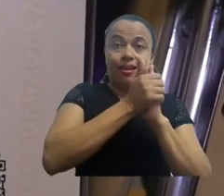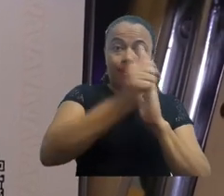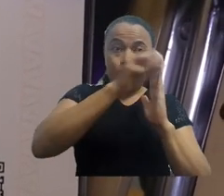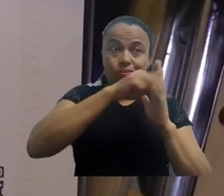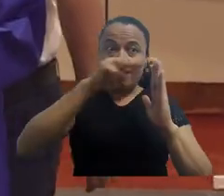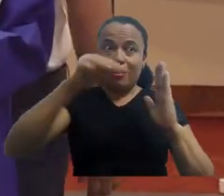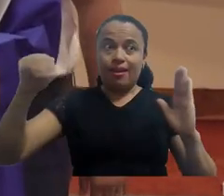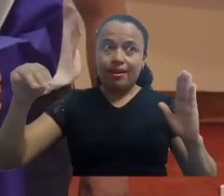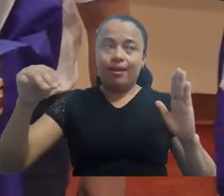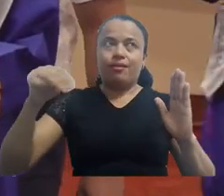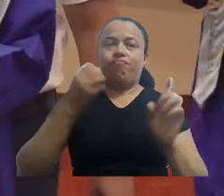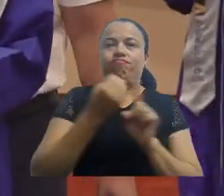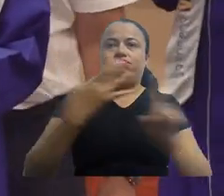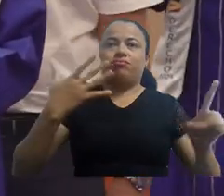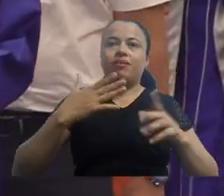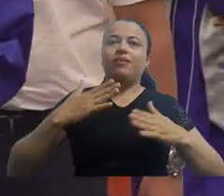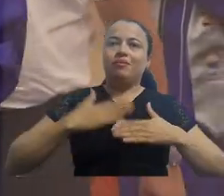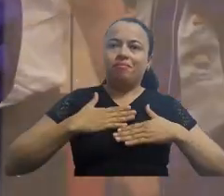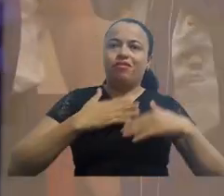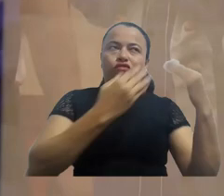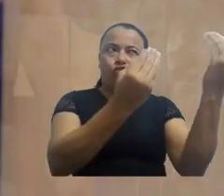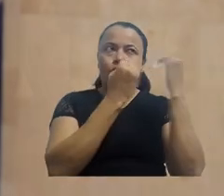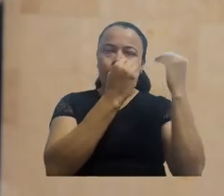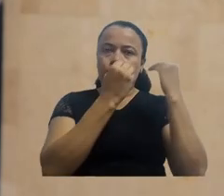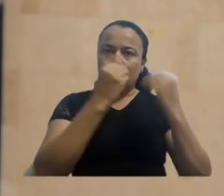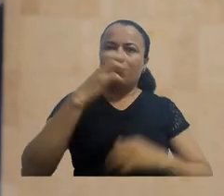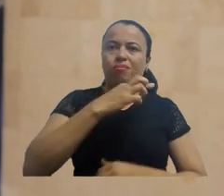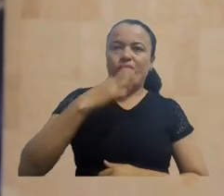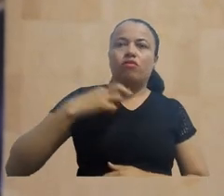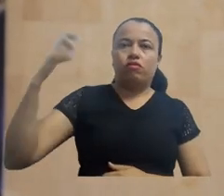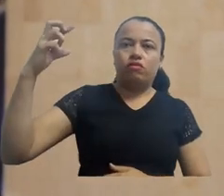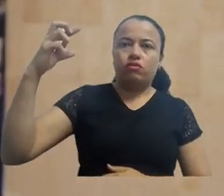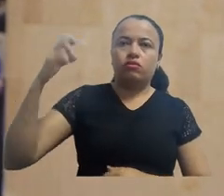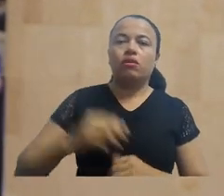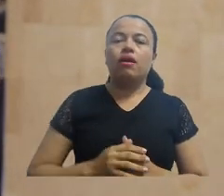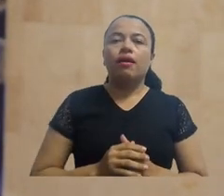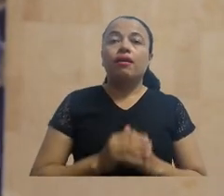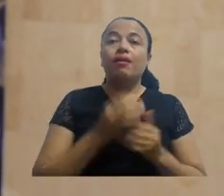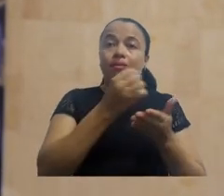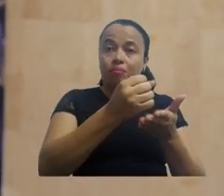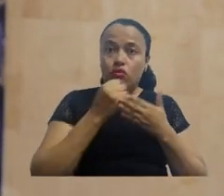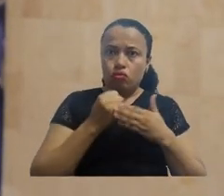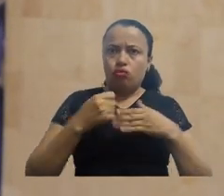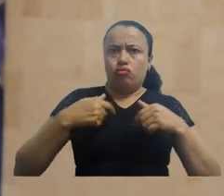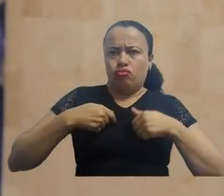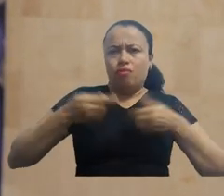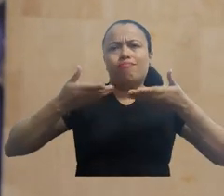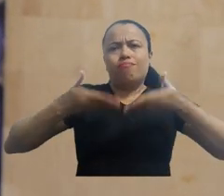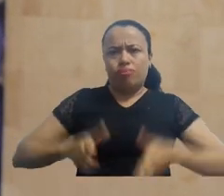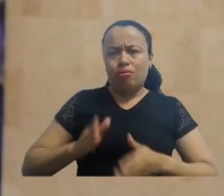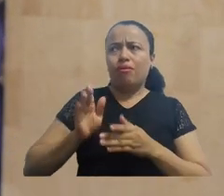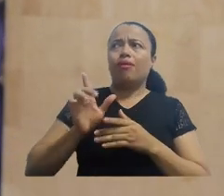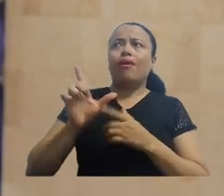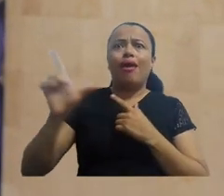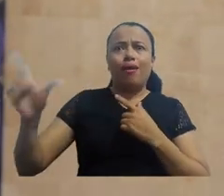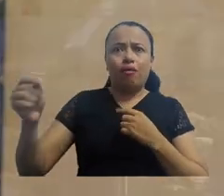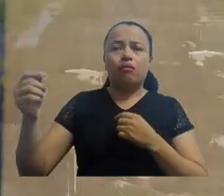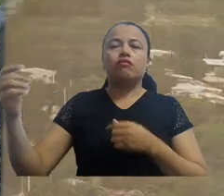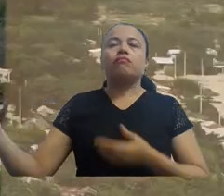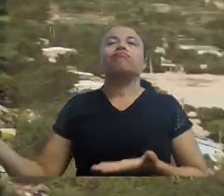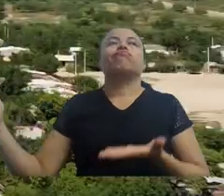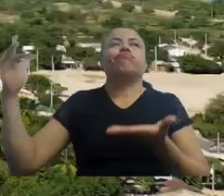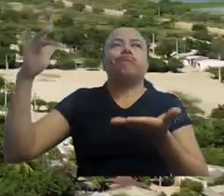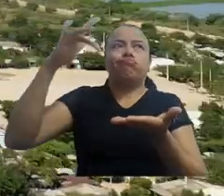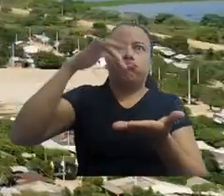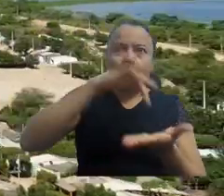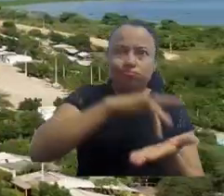Talento Magdalena, muy significativo para mi formación profesional porque me permitió venir desde